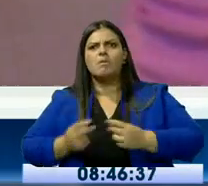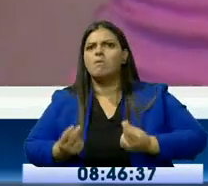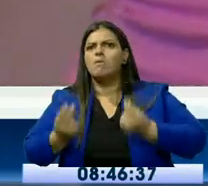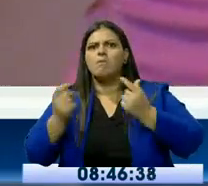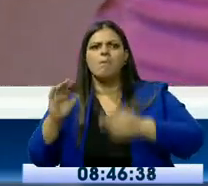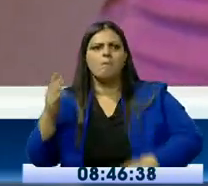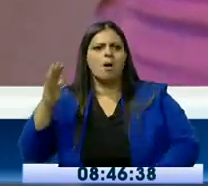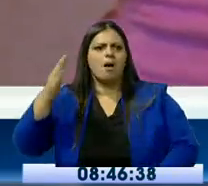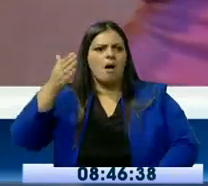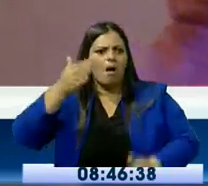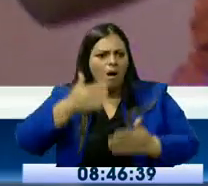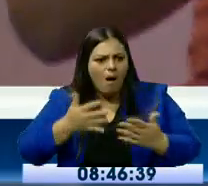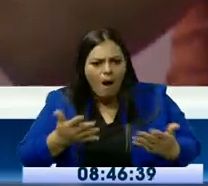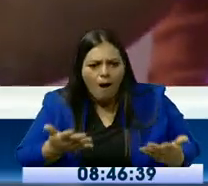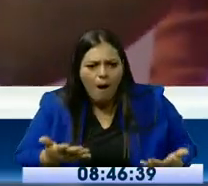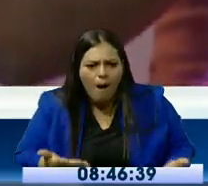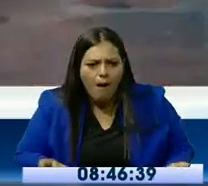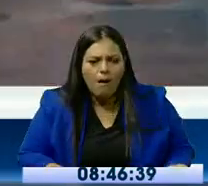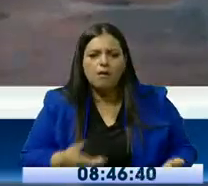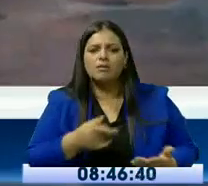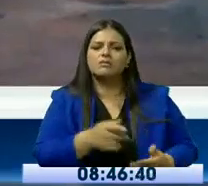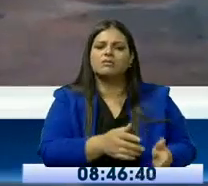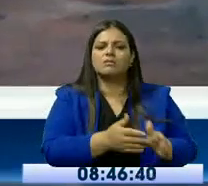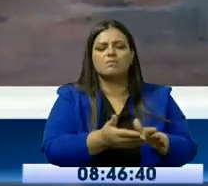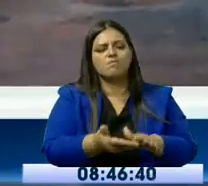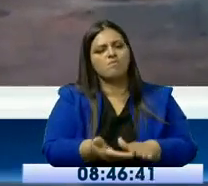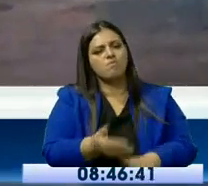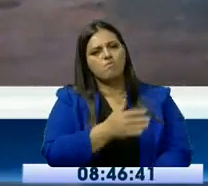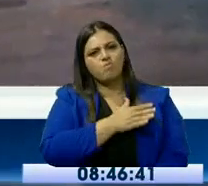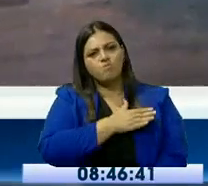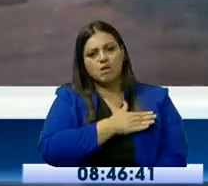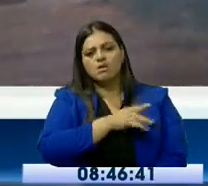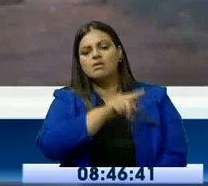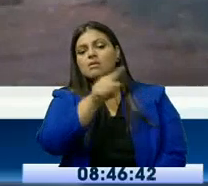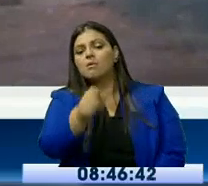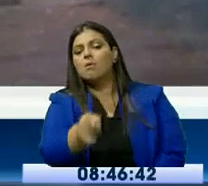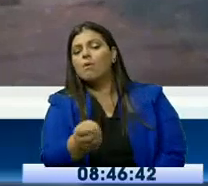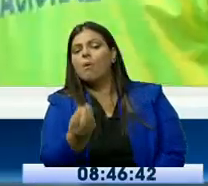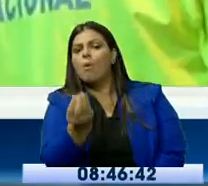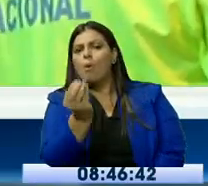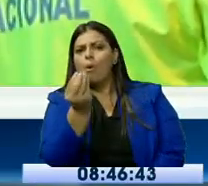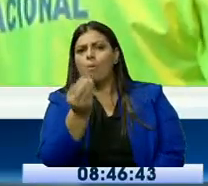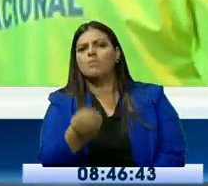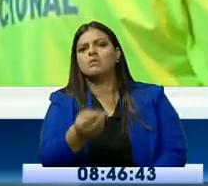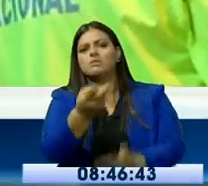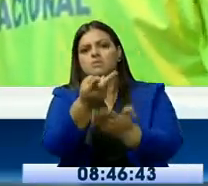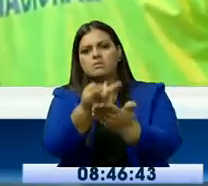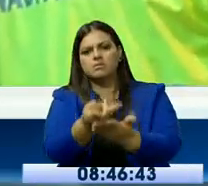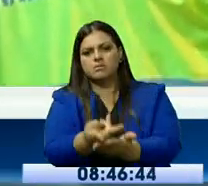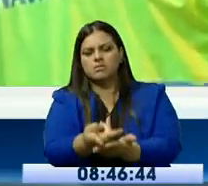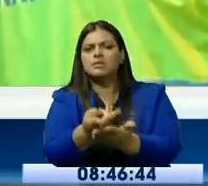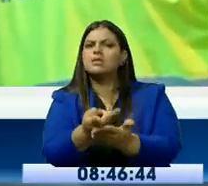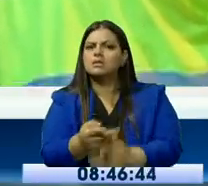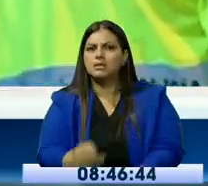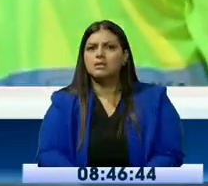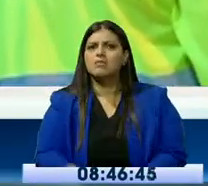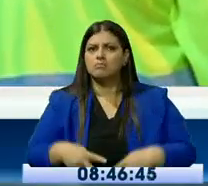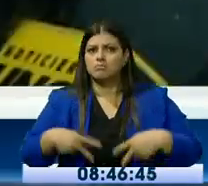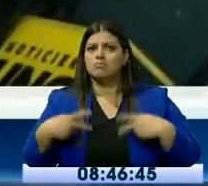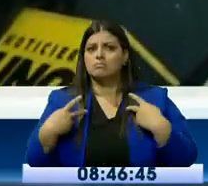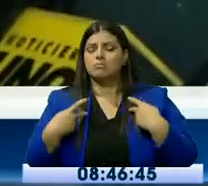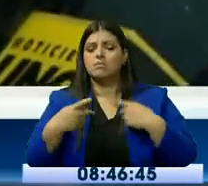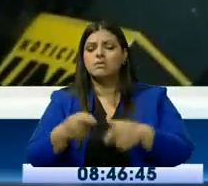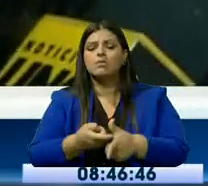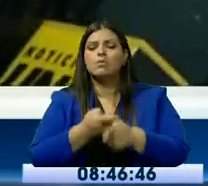Guayaquil, donde otro joven oriundo del mismo país también fue baleado. Él se encuentra en un hospital con pronóstico reservado.